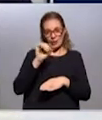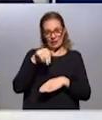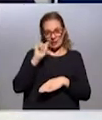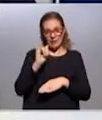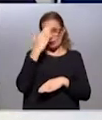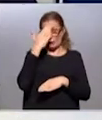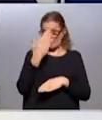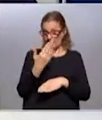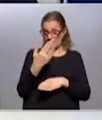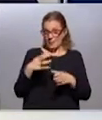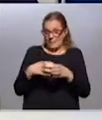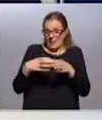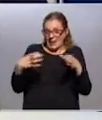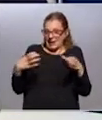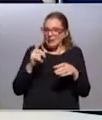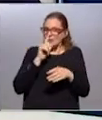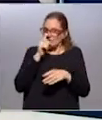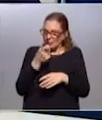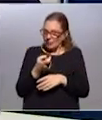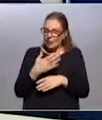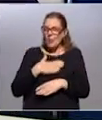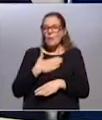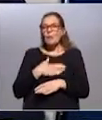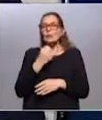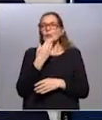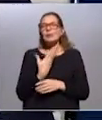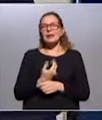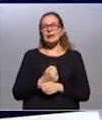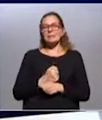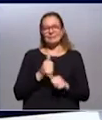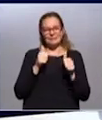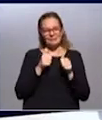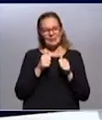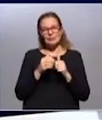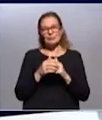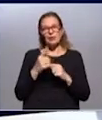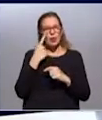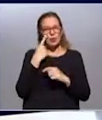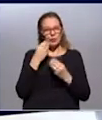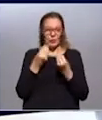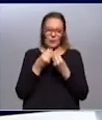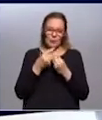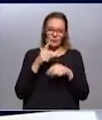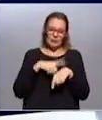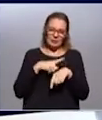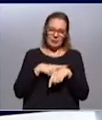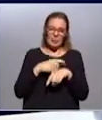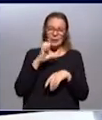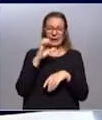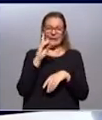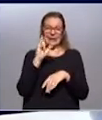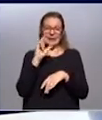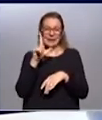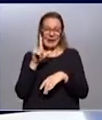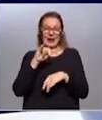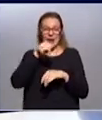a el más grande de montevideo levantar jorge es que te dale un gusto pilar le bueno esta conocíamos hace mucho tiempo como edil de la